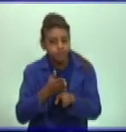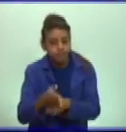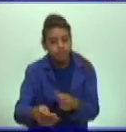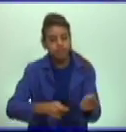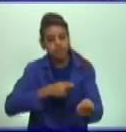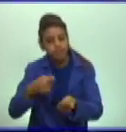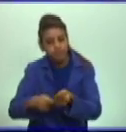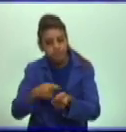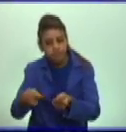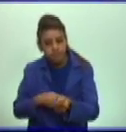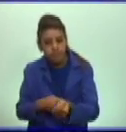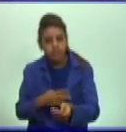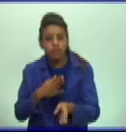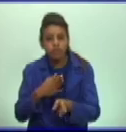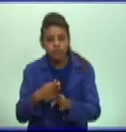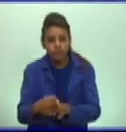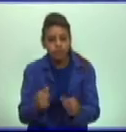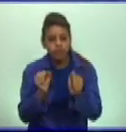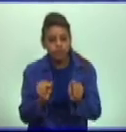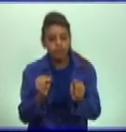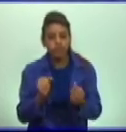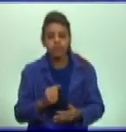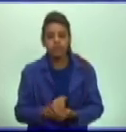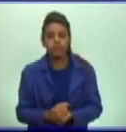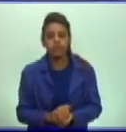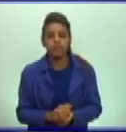luchando y seguirían resistiendo.